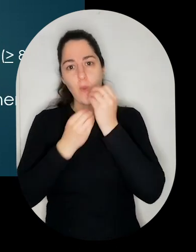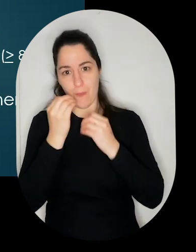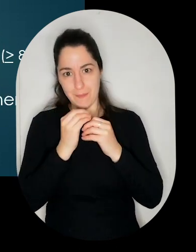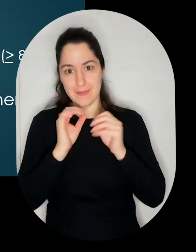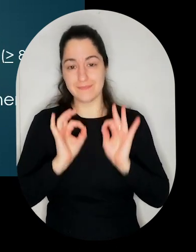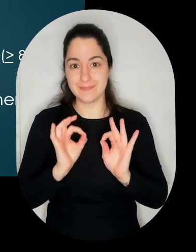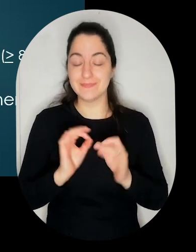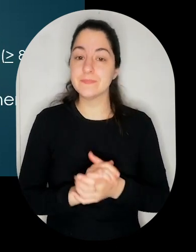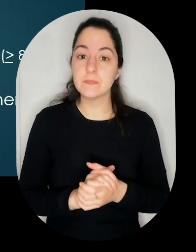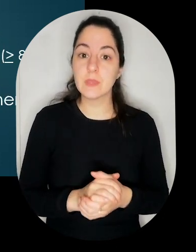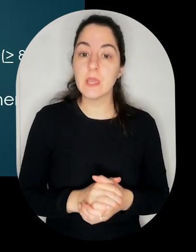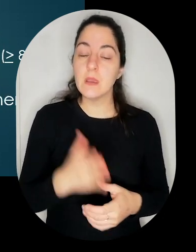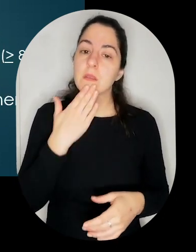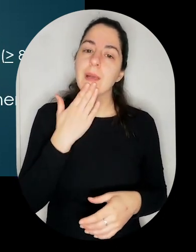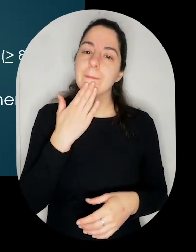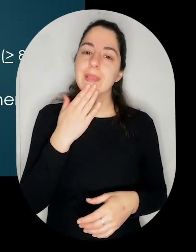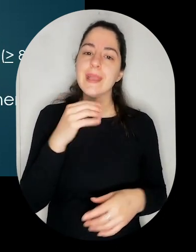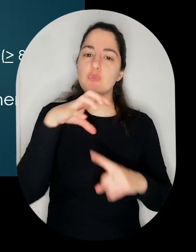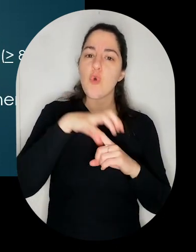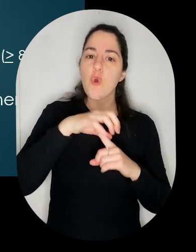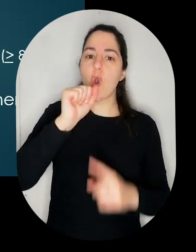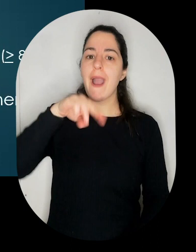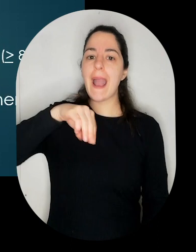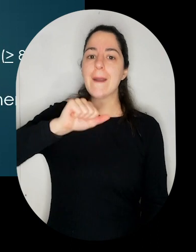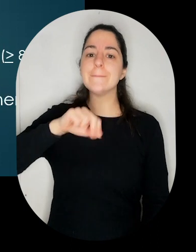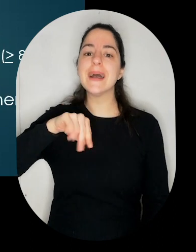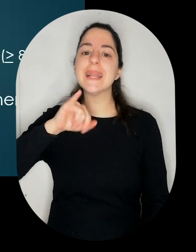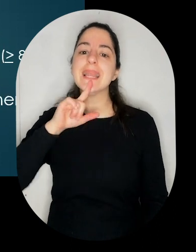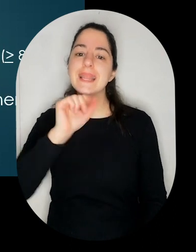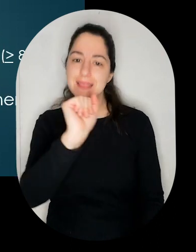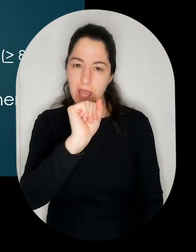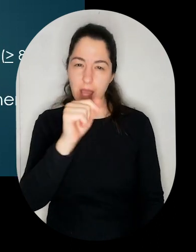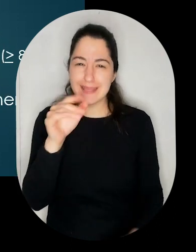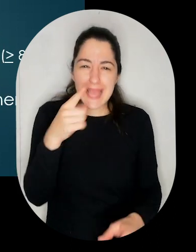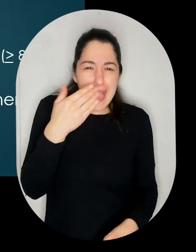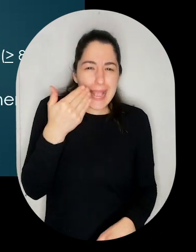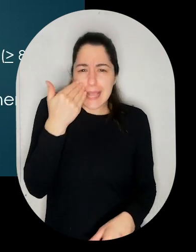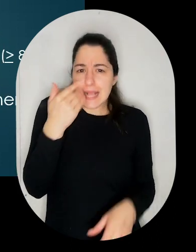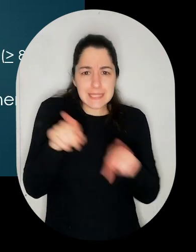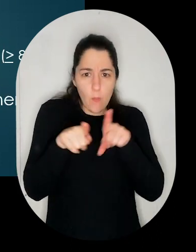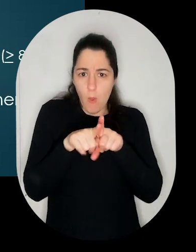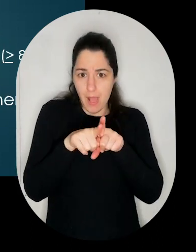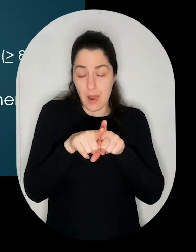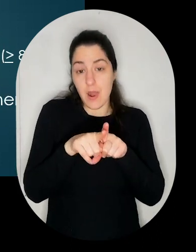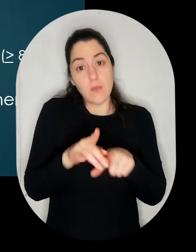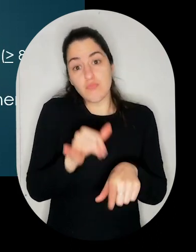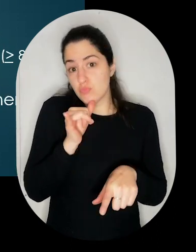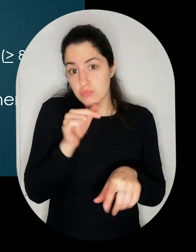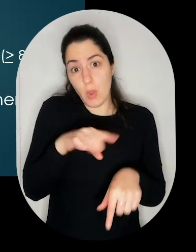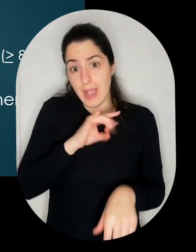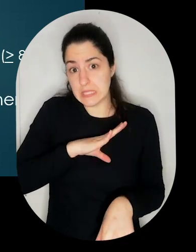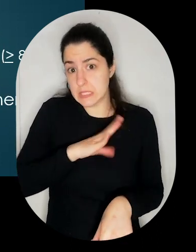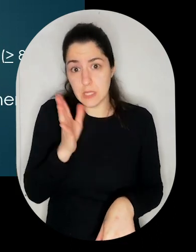bien. Ahora, existe una amanita casi igual, que es la de abajo, que es amanita panterina, no descrita en Chile, pero no sabemos, en